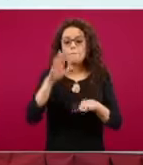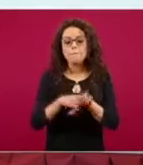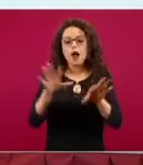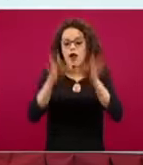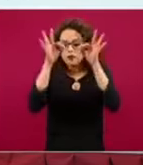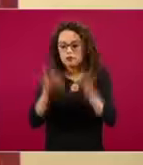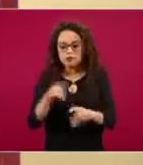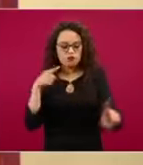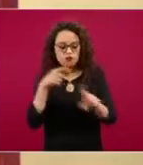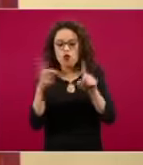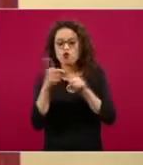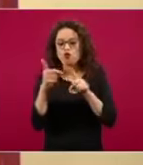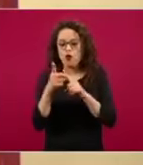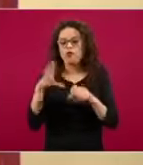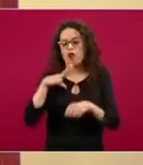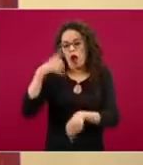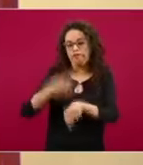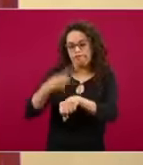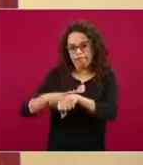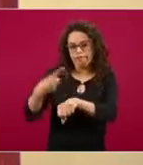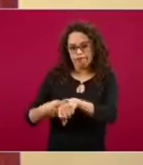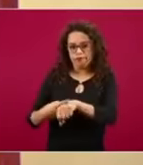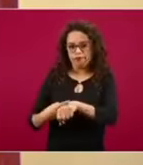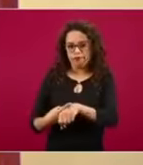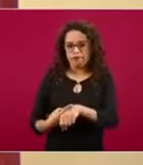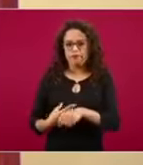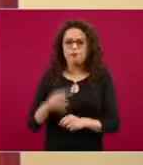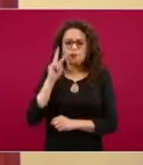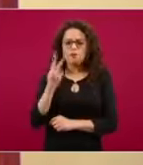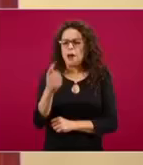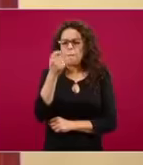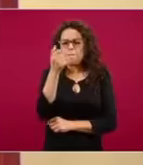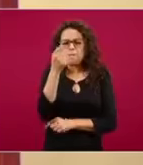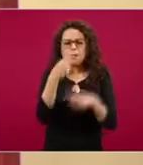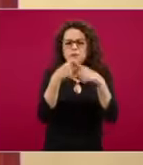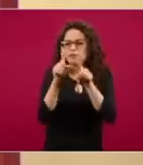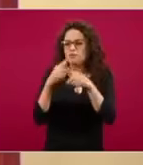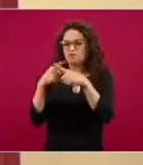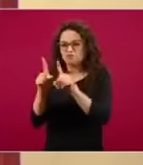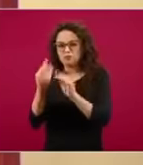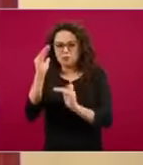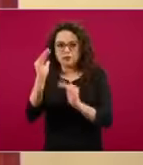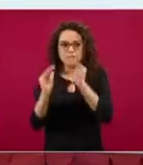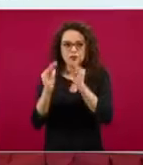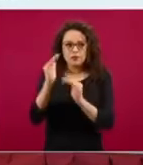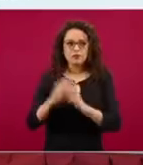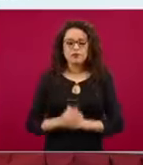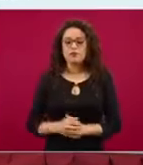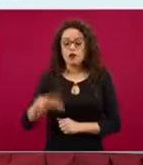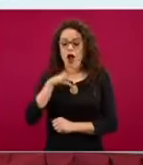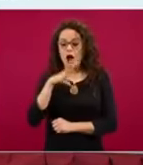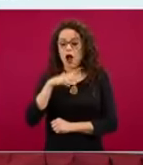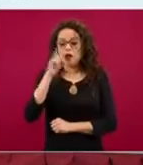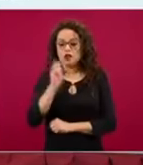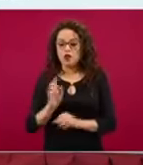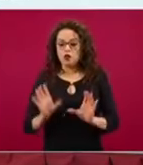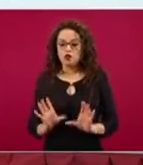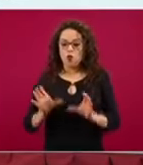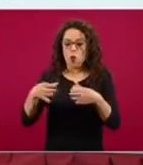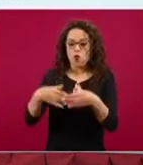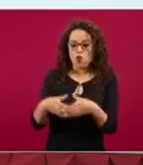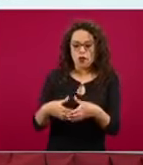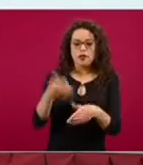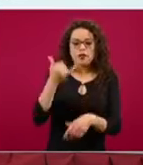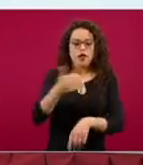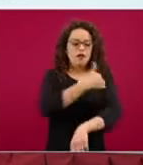Y podemos ver que prácticamente a la cabeza, con muy poca diferencia, tenemos los brotes comunitarios y los brotes